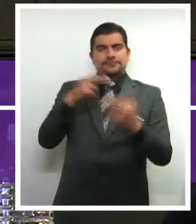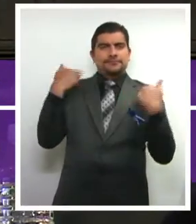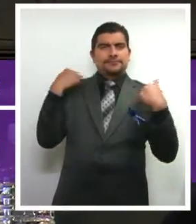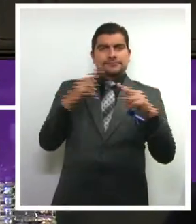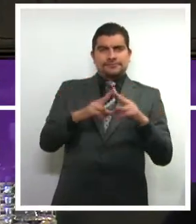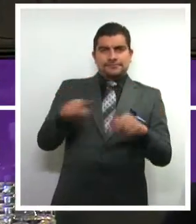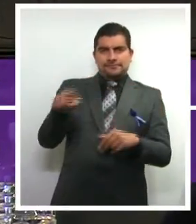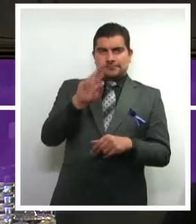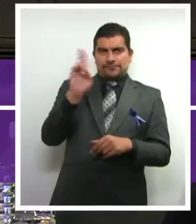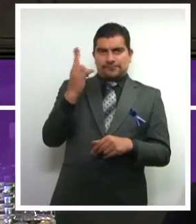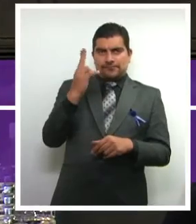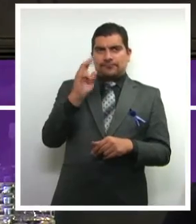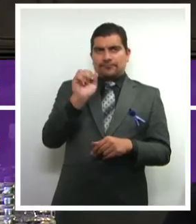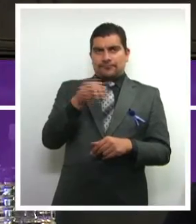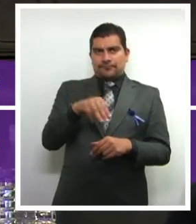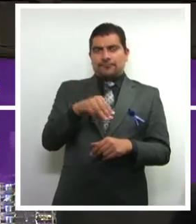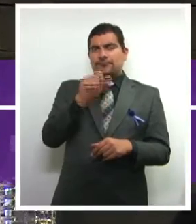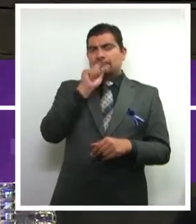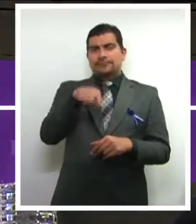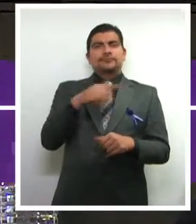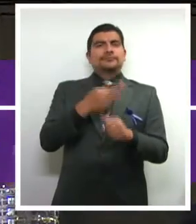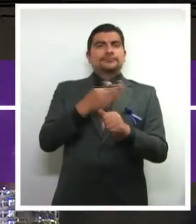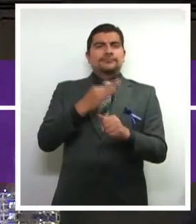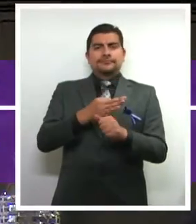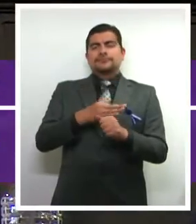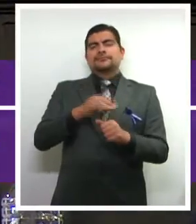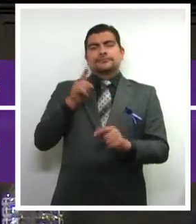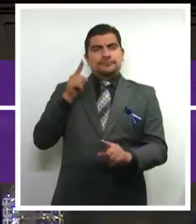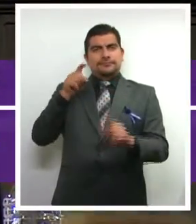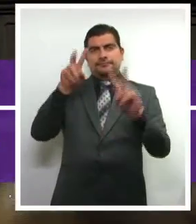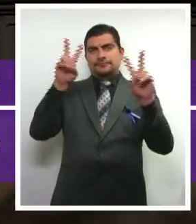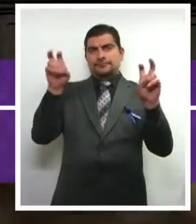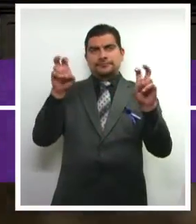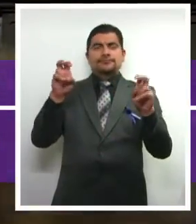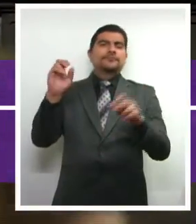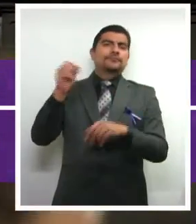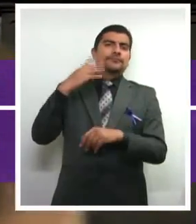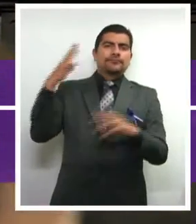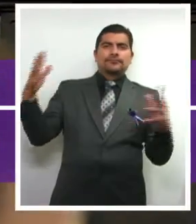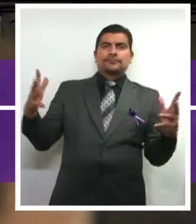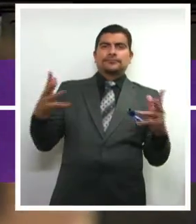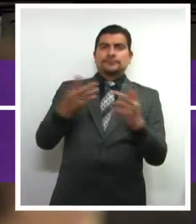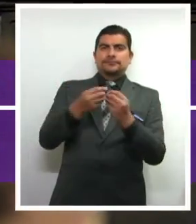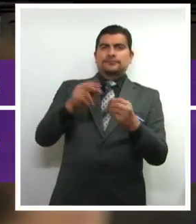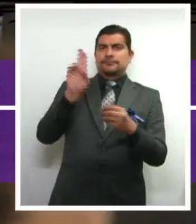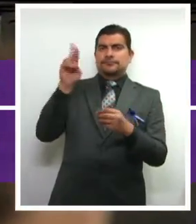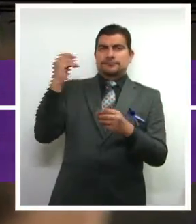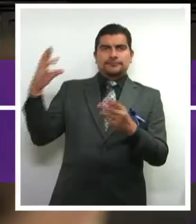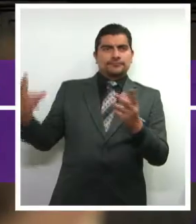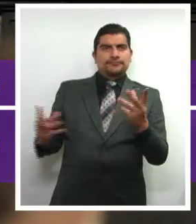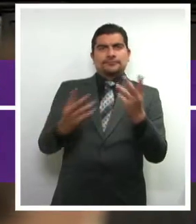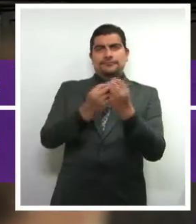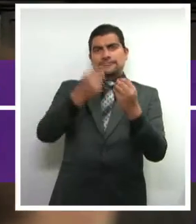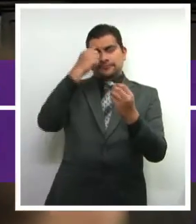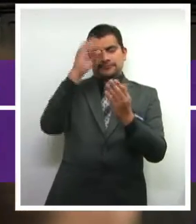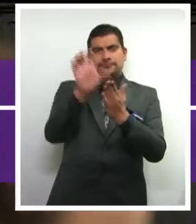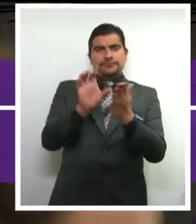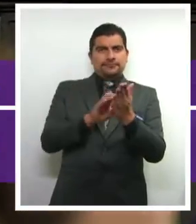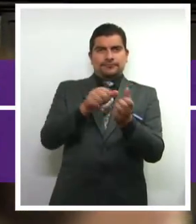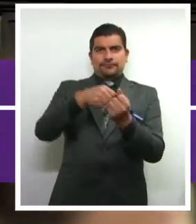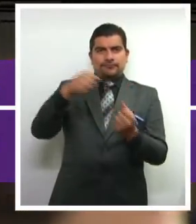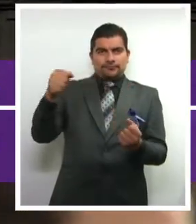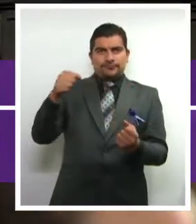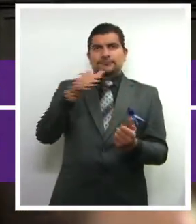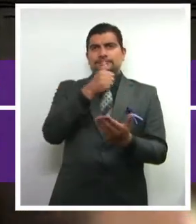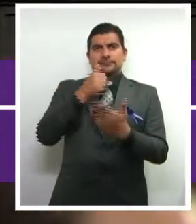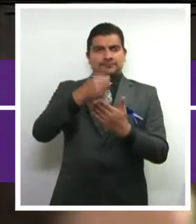UNAM, y cuyo título de este seminario se llama La participación de la UNAM en la conformación de la Constitución de la